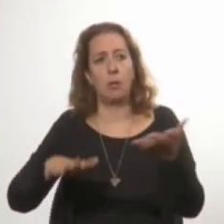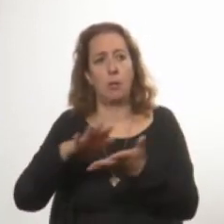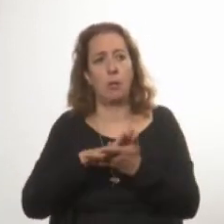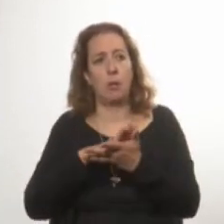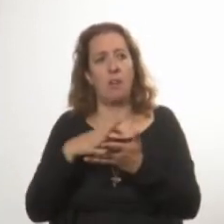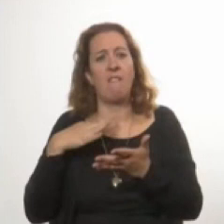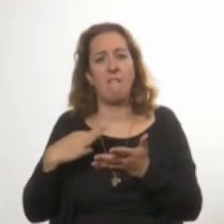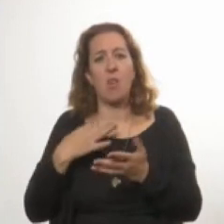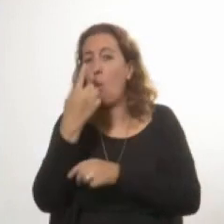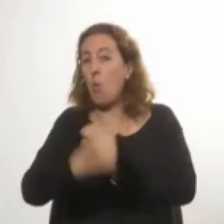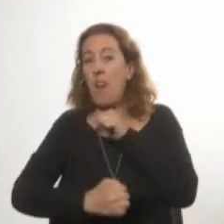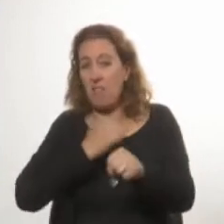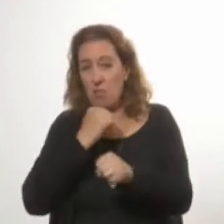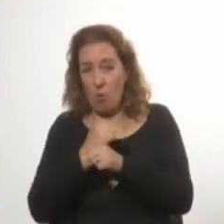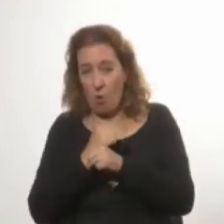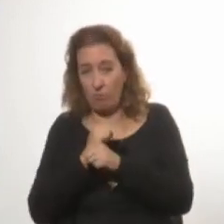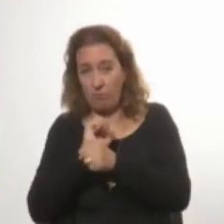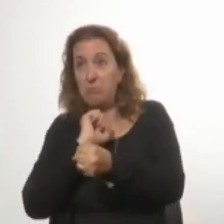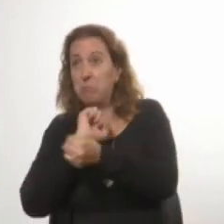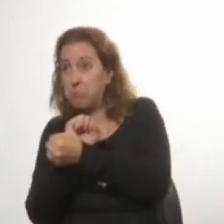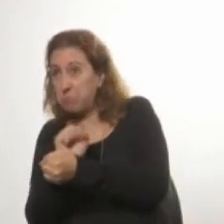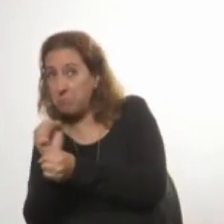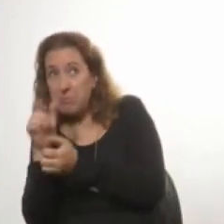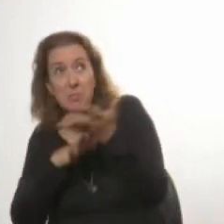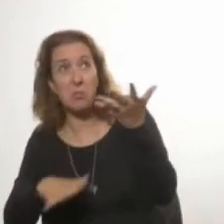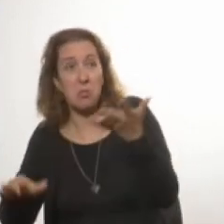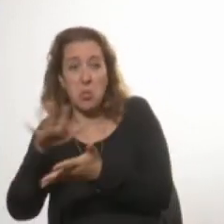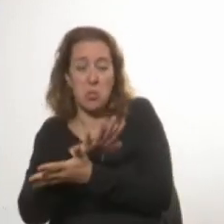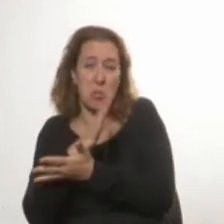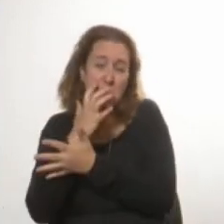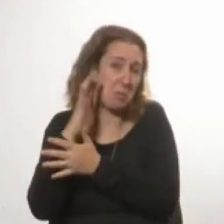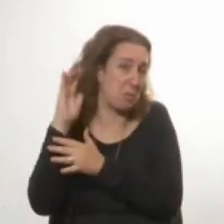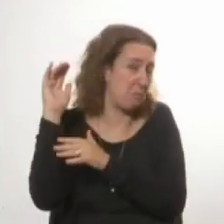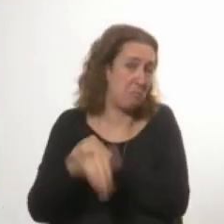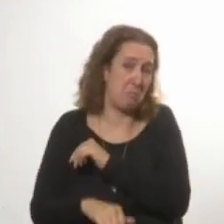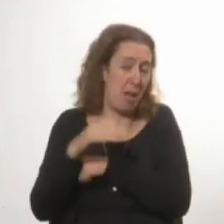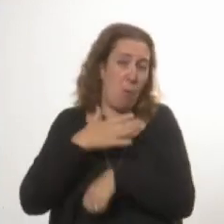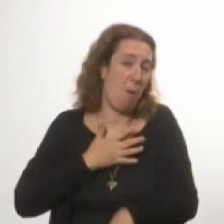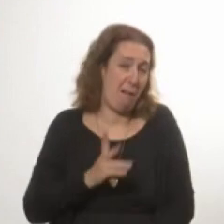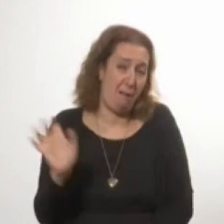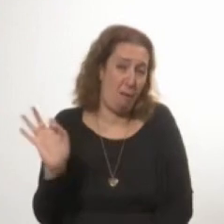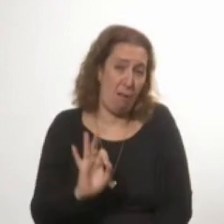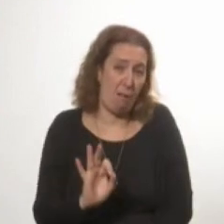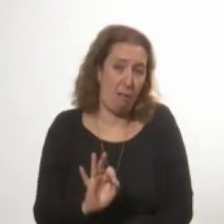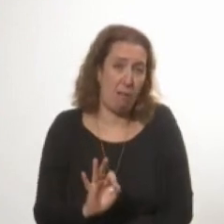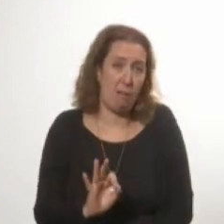un año enterrados en condiciones absolutamente infrahumanas,